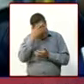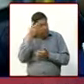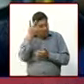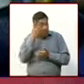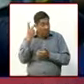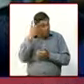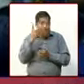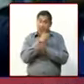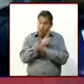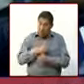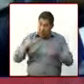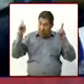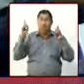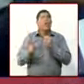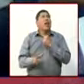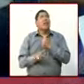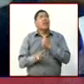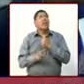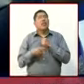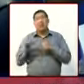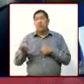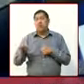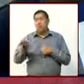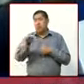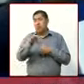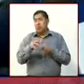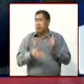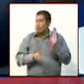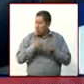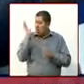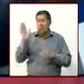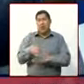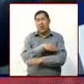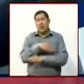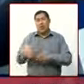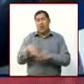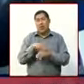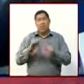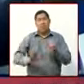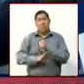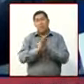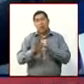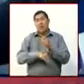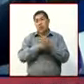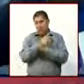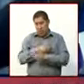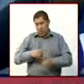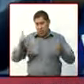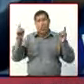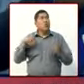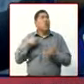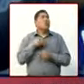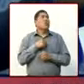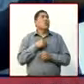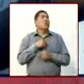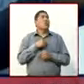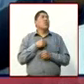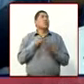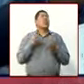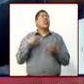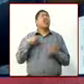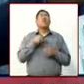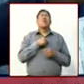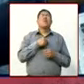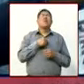políticas, democráticas, a los líderes, a los sectores, a salir a las calles para defender la democracia. Nosotros